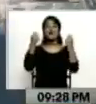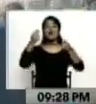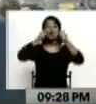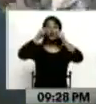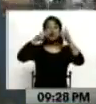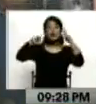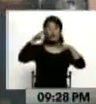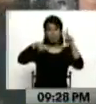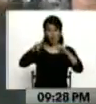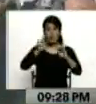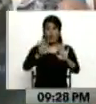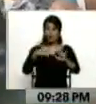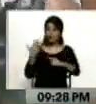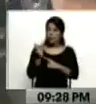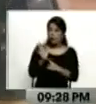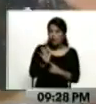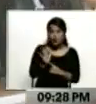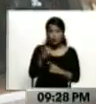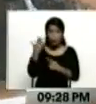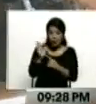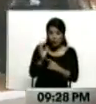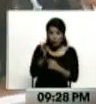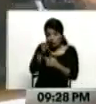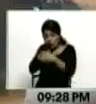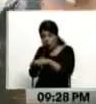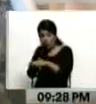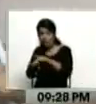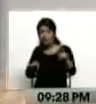la casa